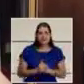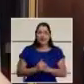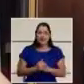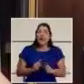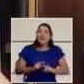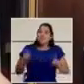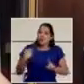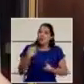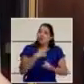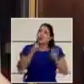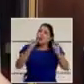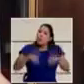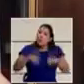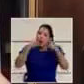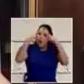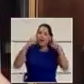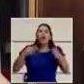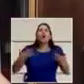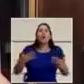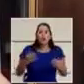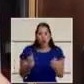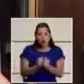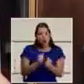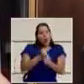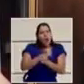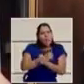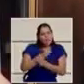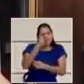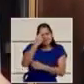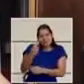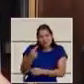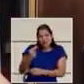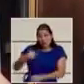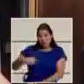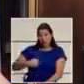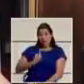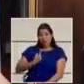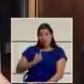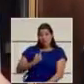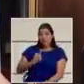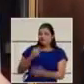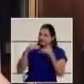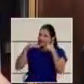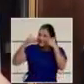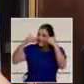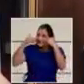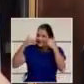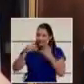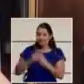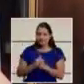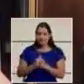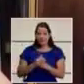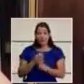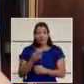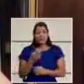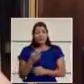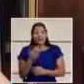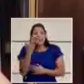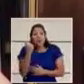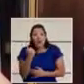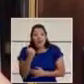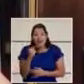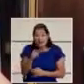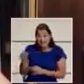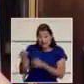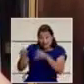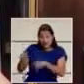Pero nosotros lo haremos desde el amor y el respeto. A cada insulto dedicaremos una sonrisa. Porque